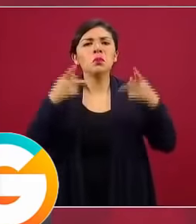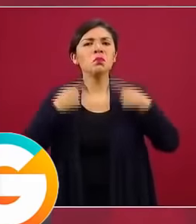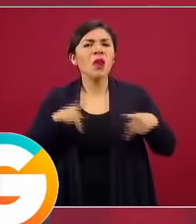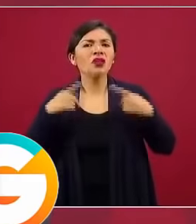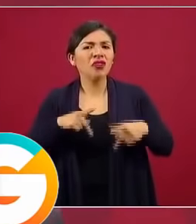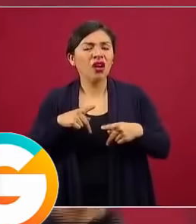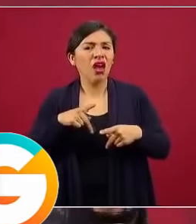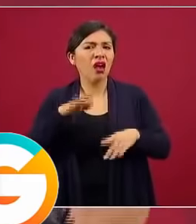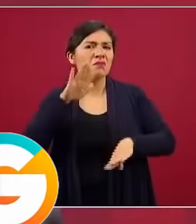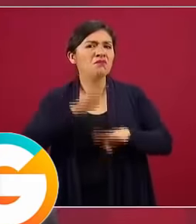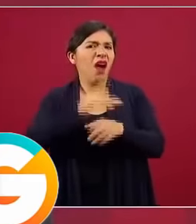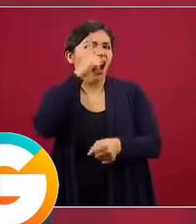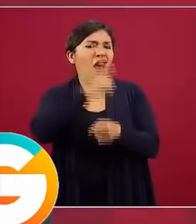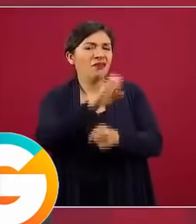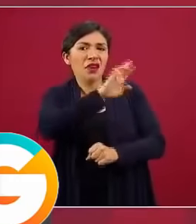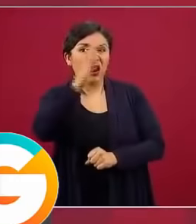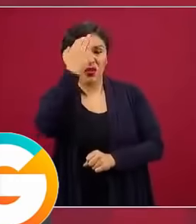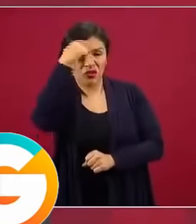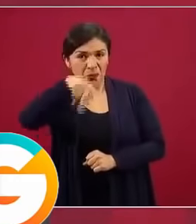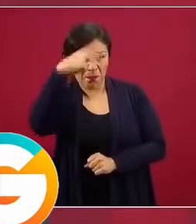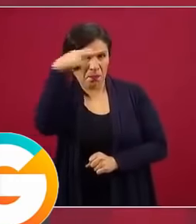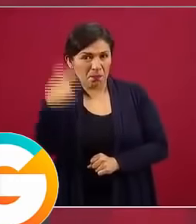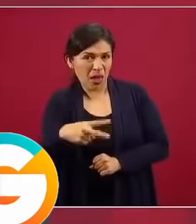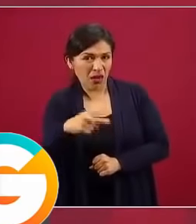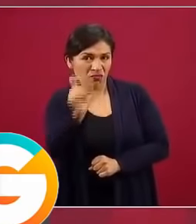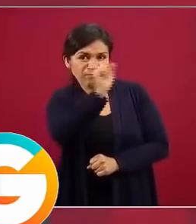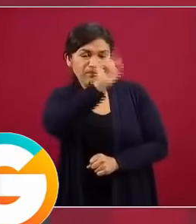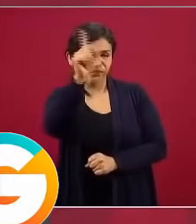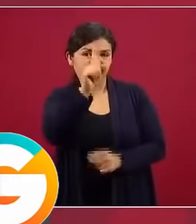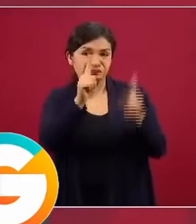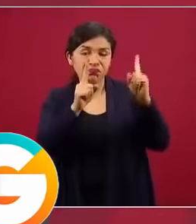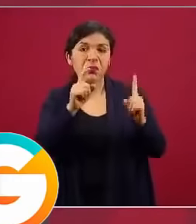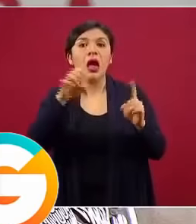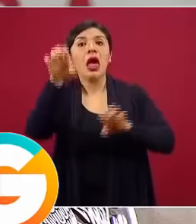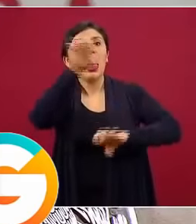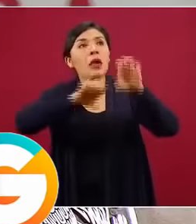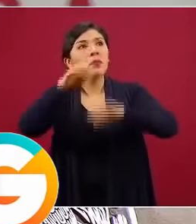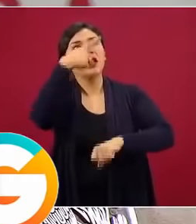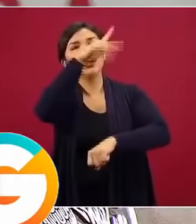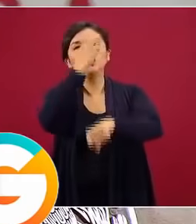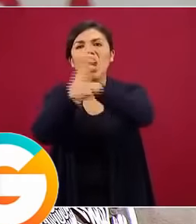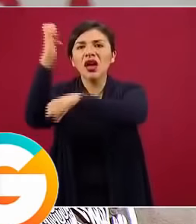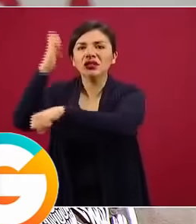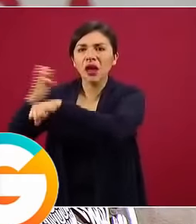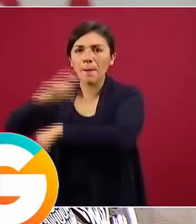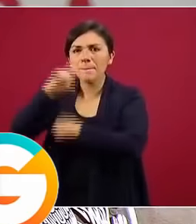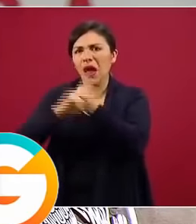personajes con mucha influencia en México y empresas extranjeras,